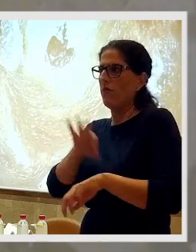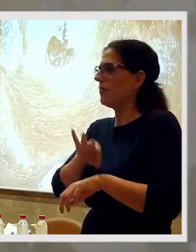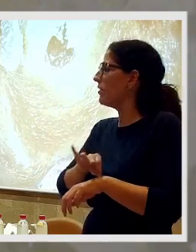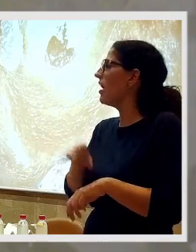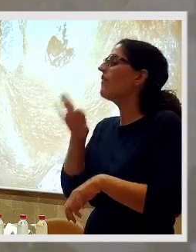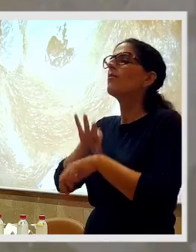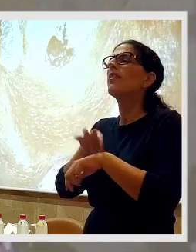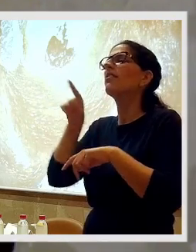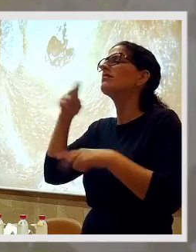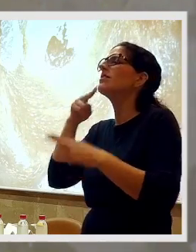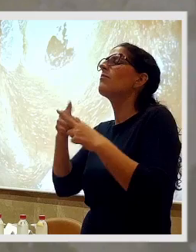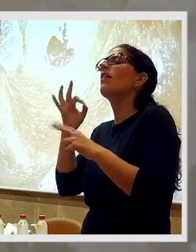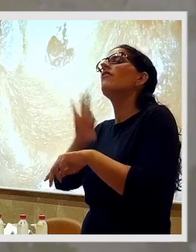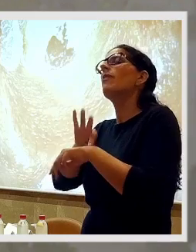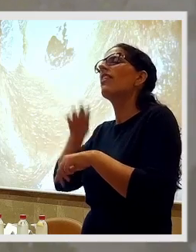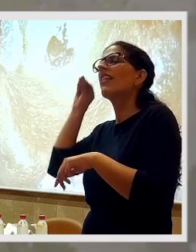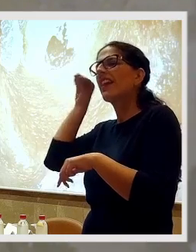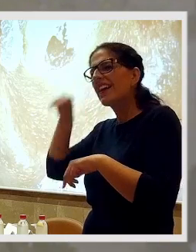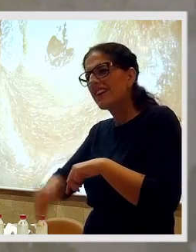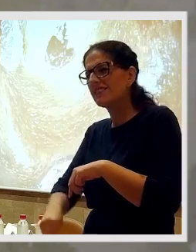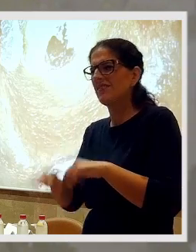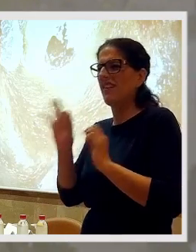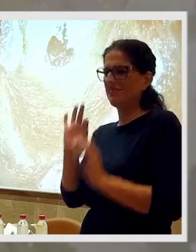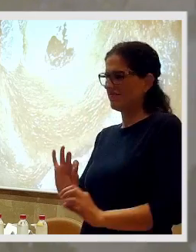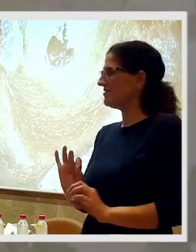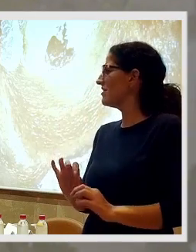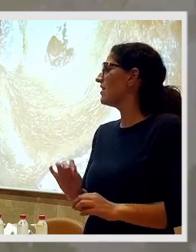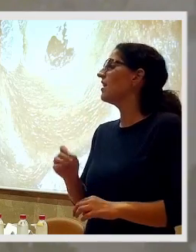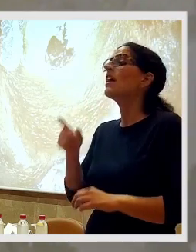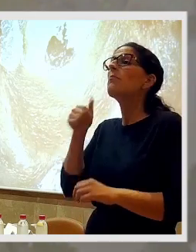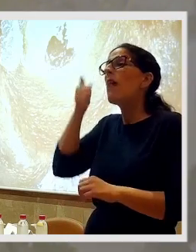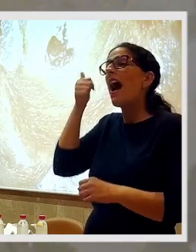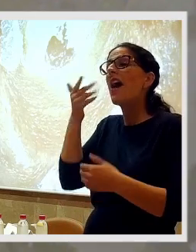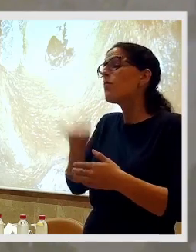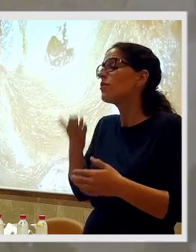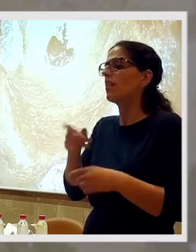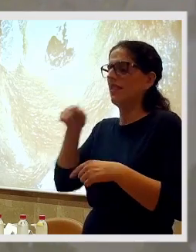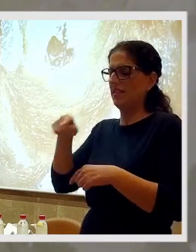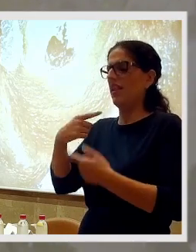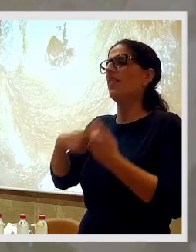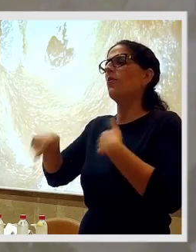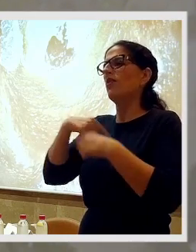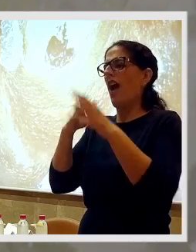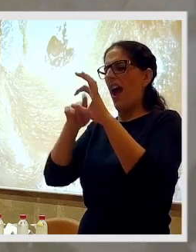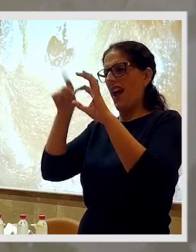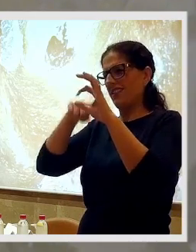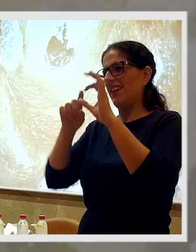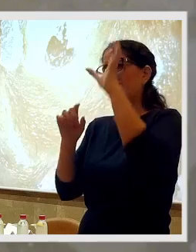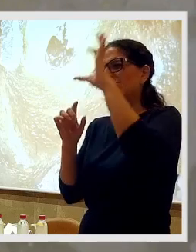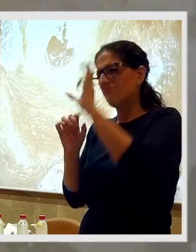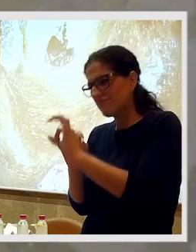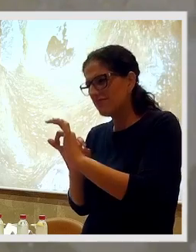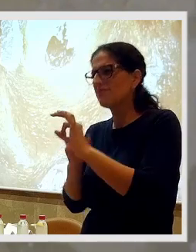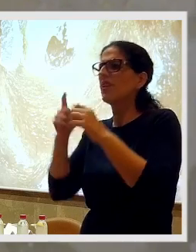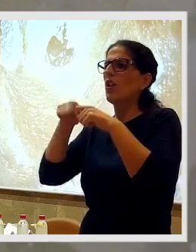enfermedades degenerativas, y entre las cuales la más importante, sin duda ninguna, es la arteriosclerosis. La arteriosclerosis, como antes